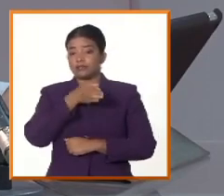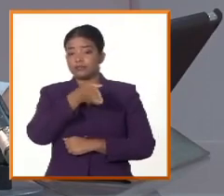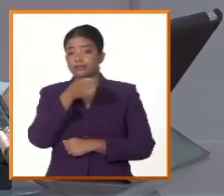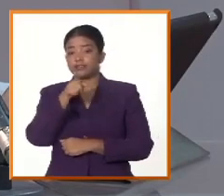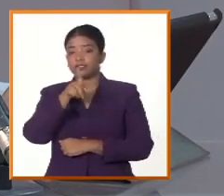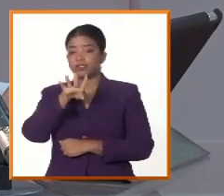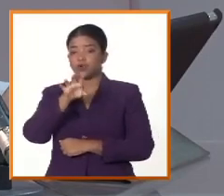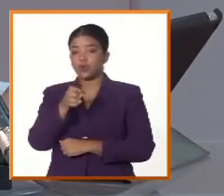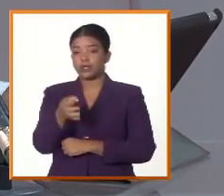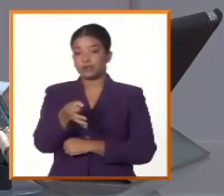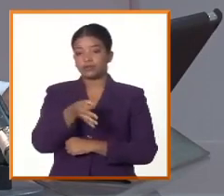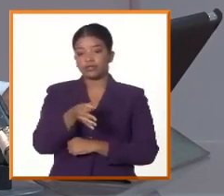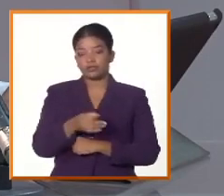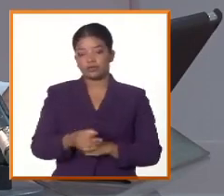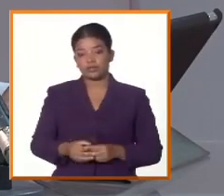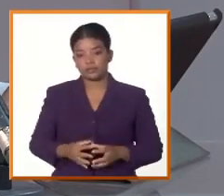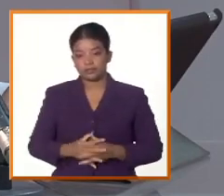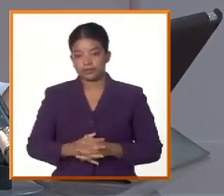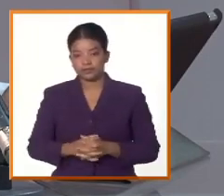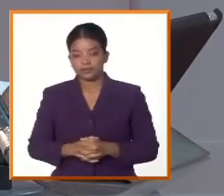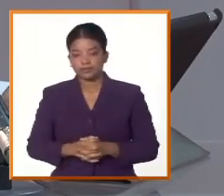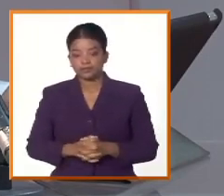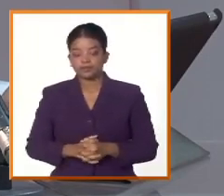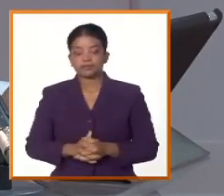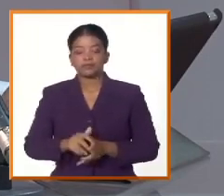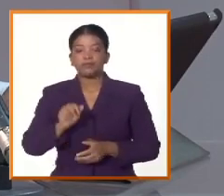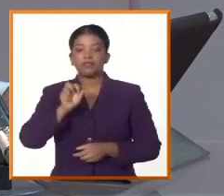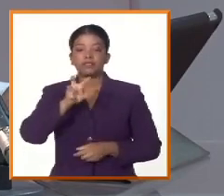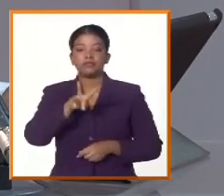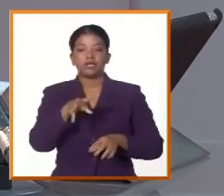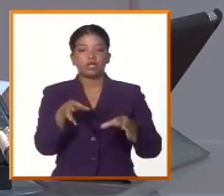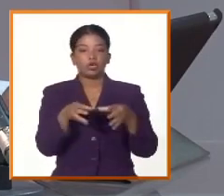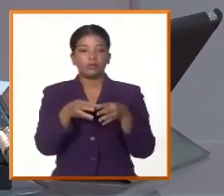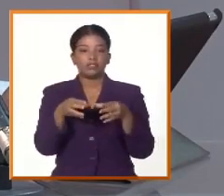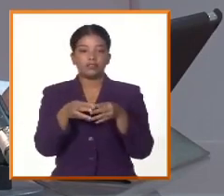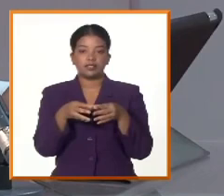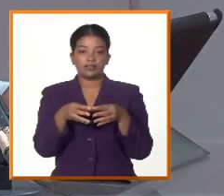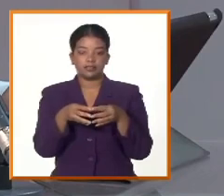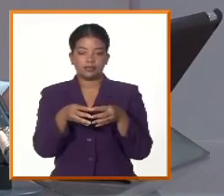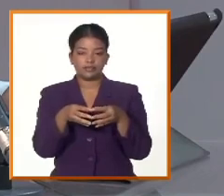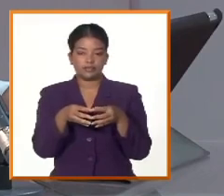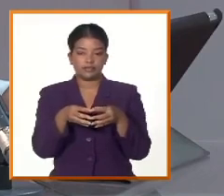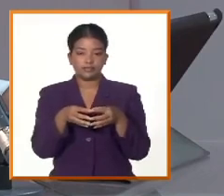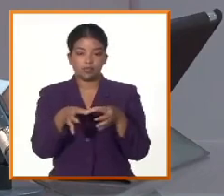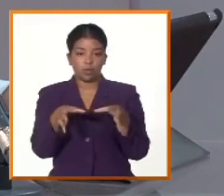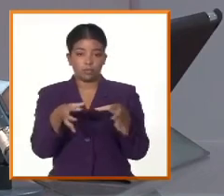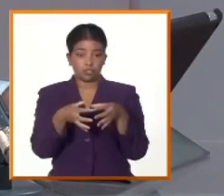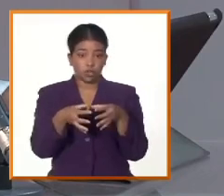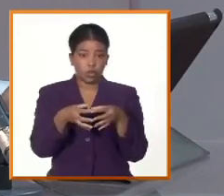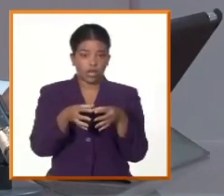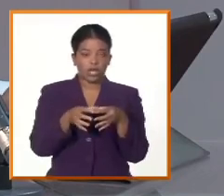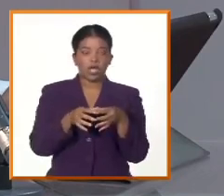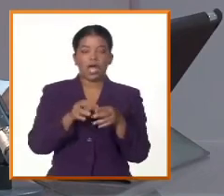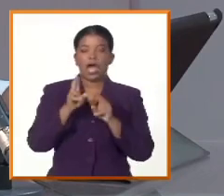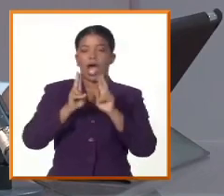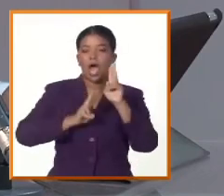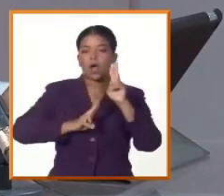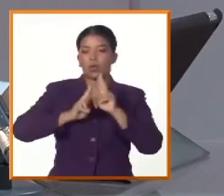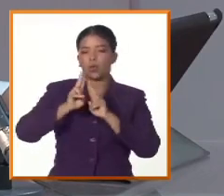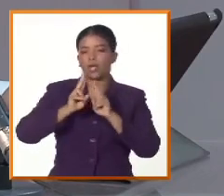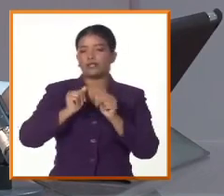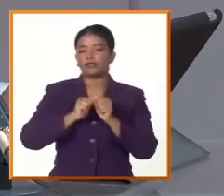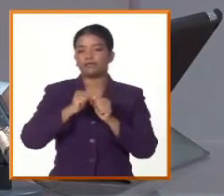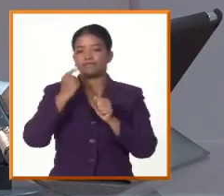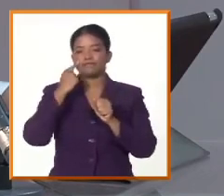municipios en tres comisiones a nivel detalle a nivel de acuerdo midiendo terreno